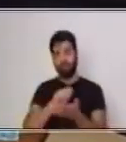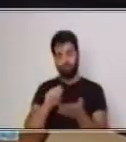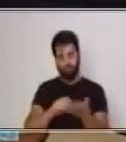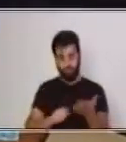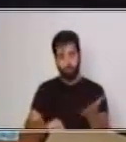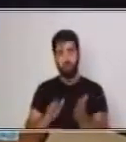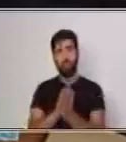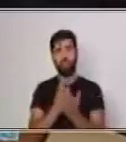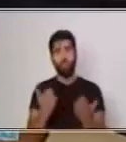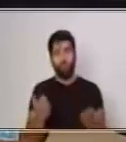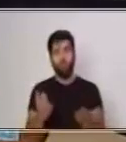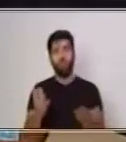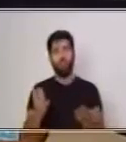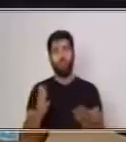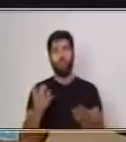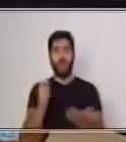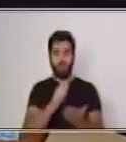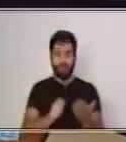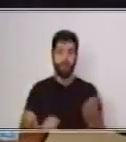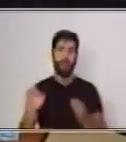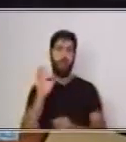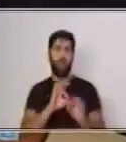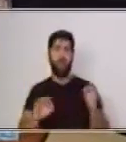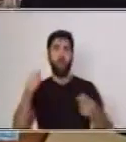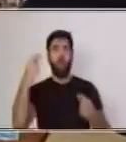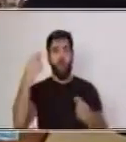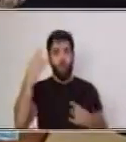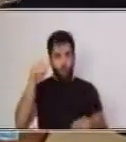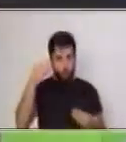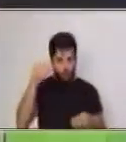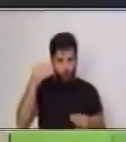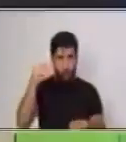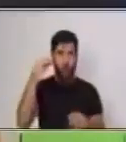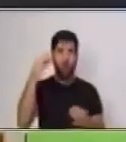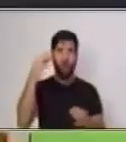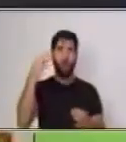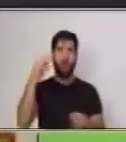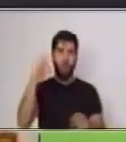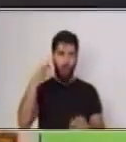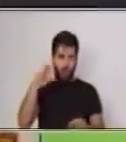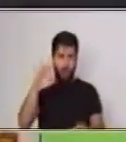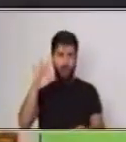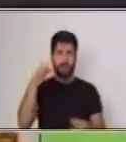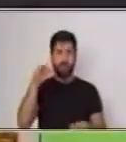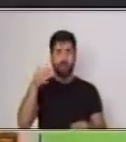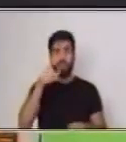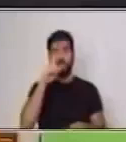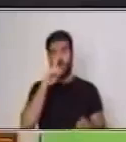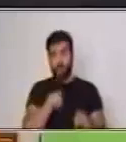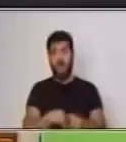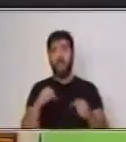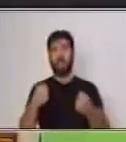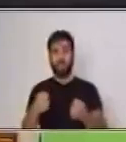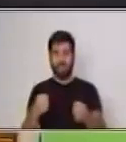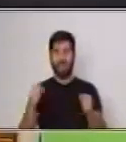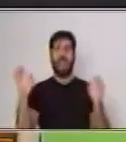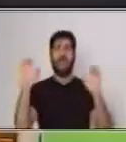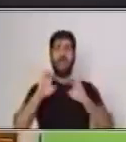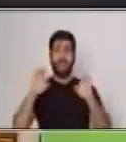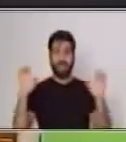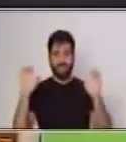tu cuaderno, en hojas, hacer los ejercicios que estamos proponiendo. Utiliza